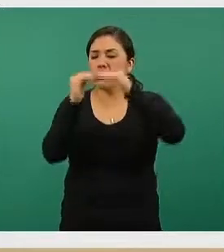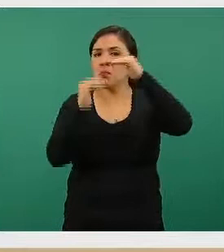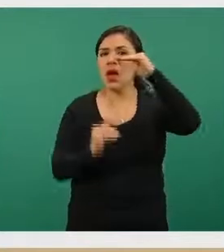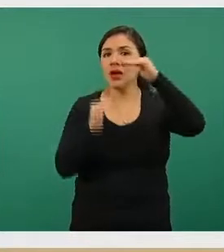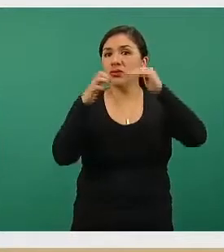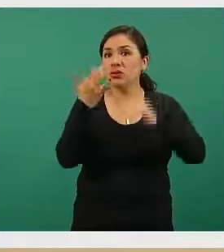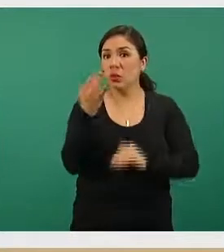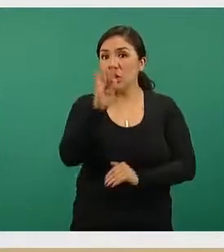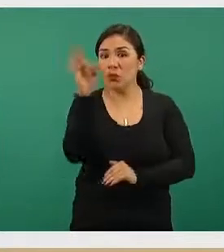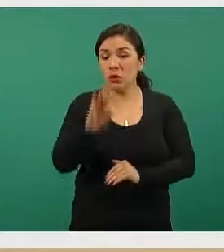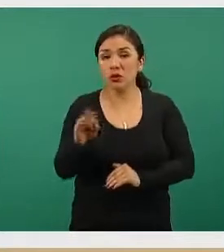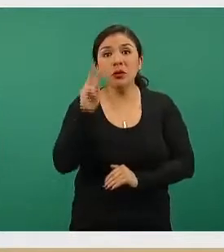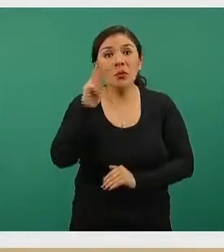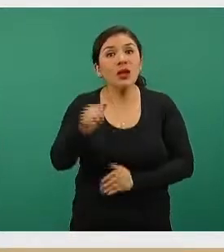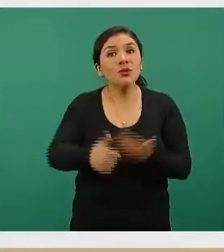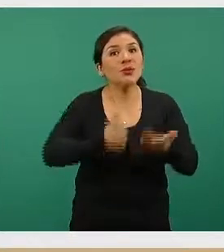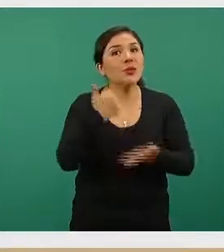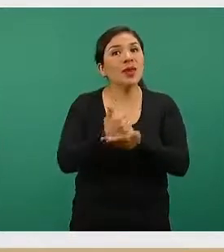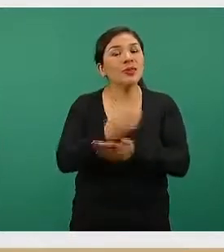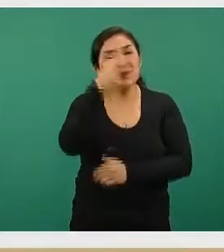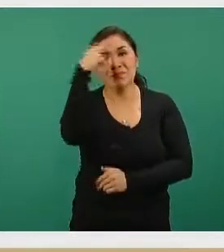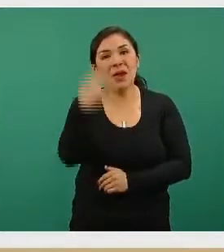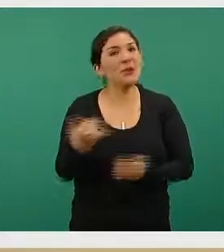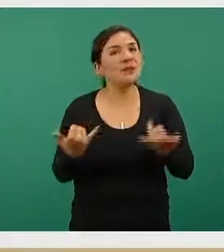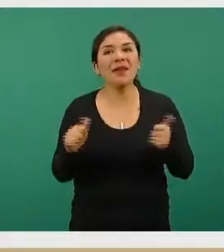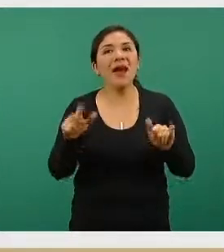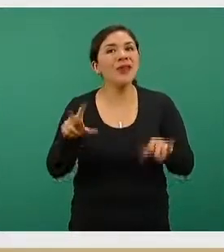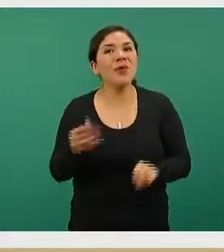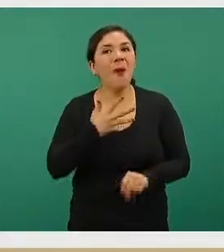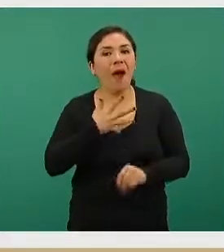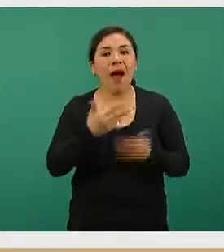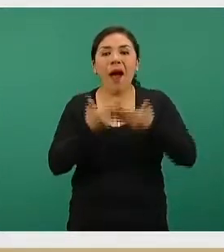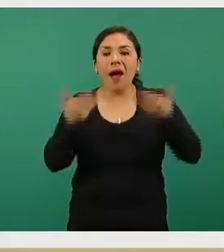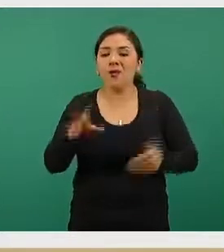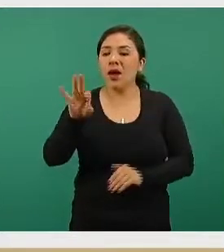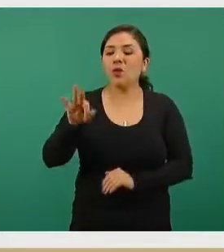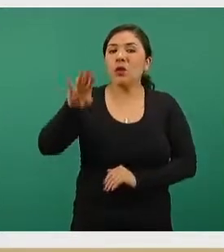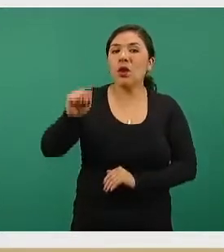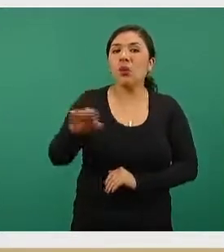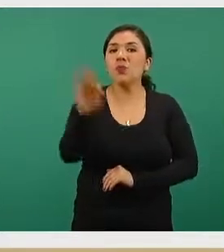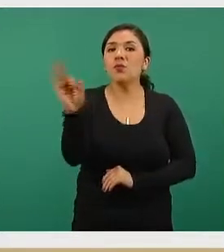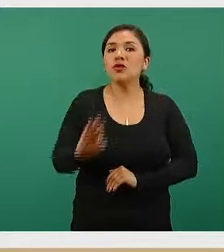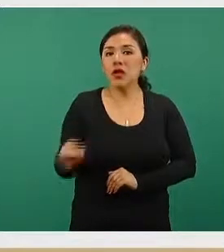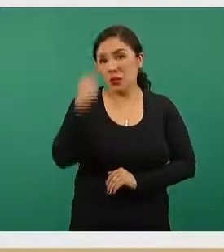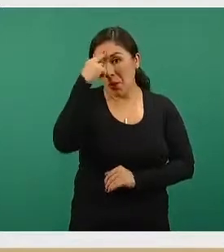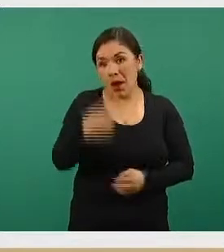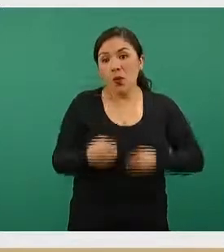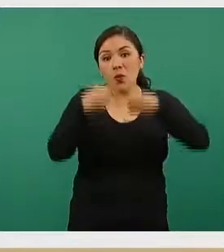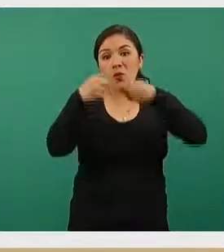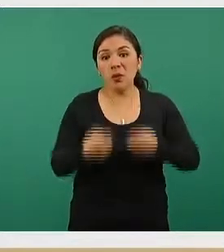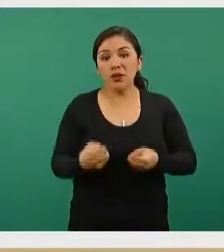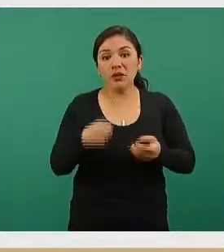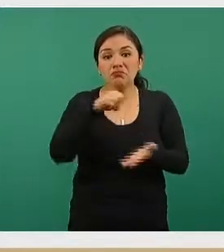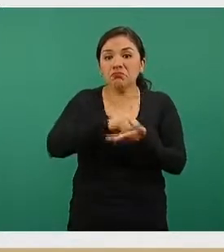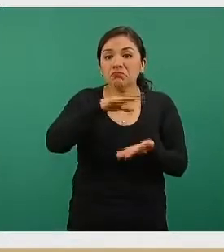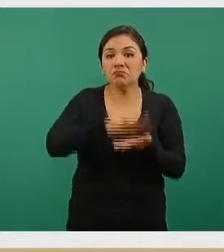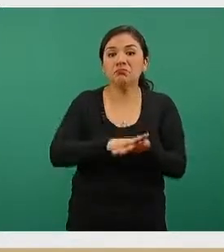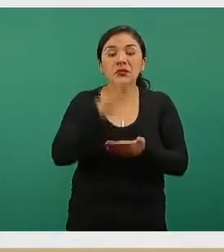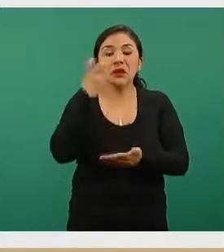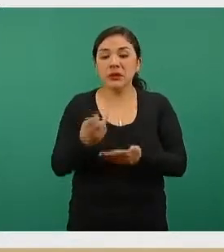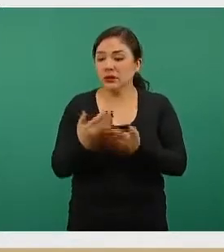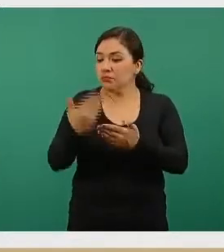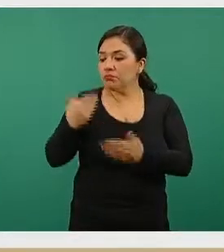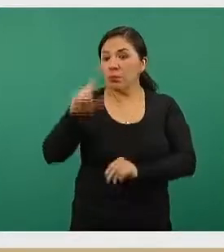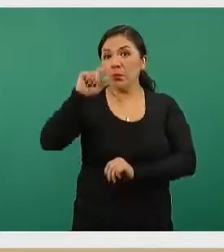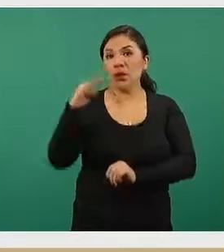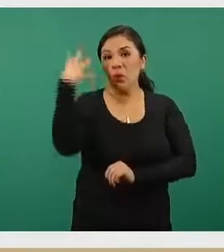es precisamente la Ciudad de México. La Ciudad de México tiene un 49% de ocupación reportada en las últimas